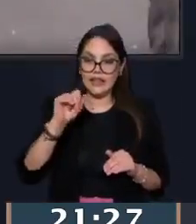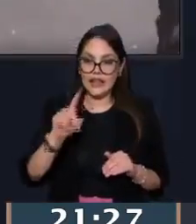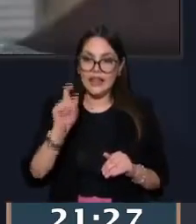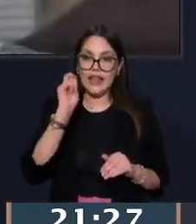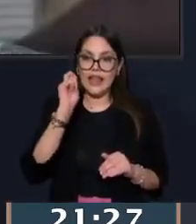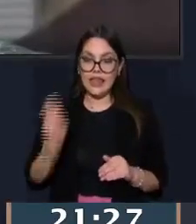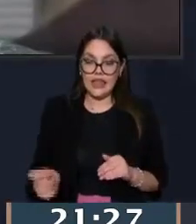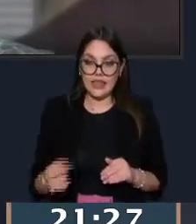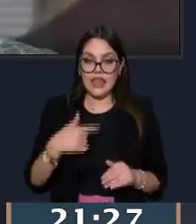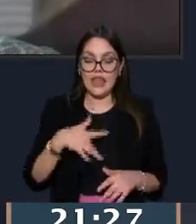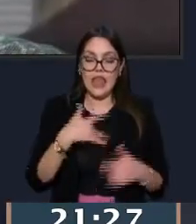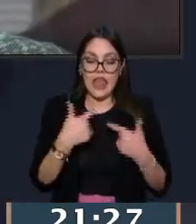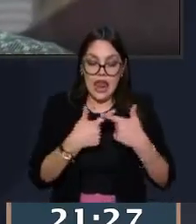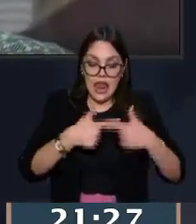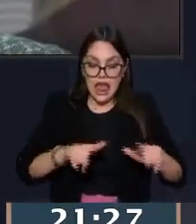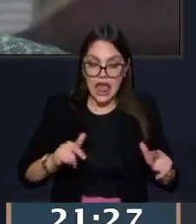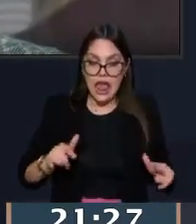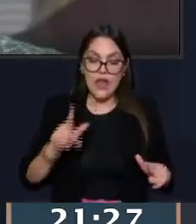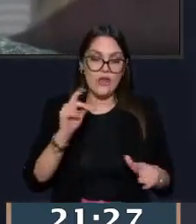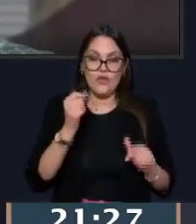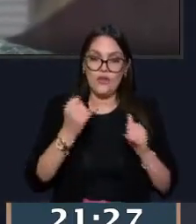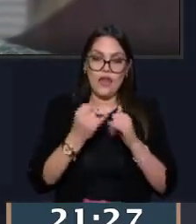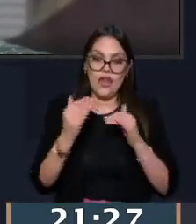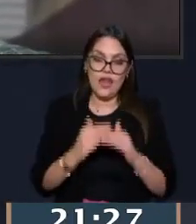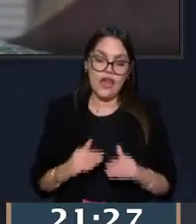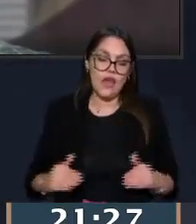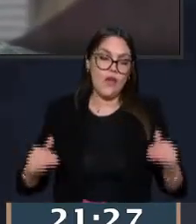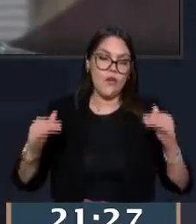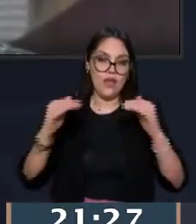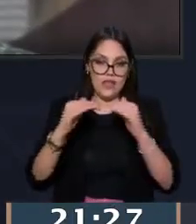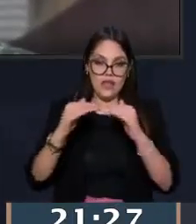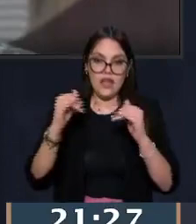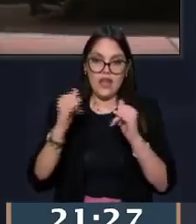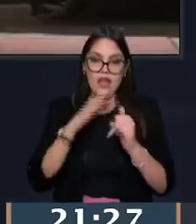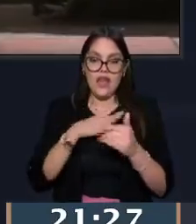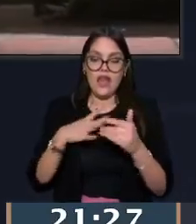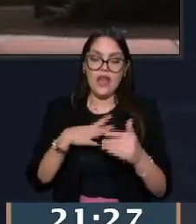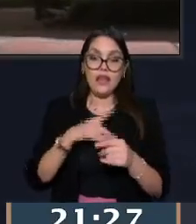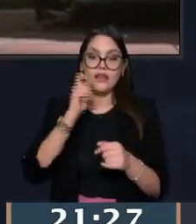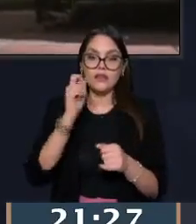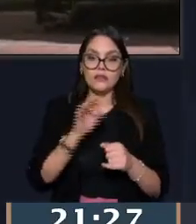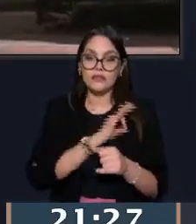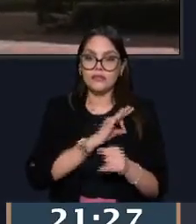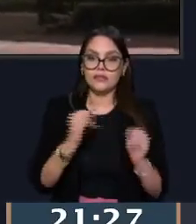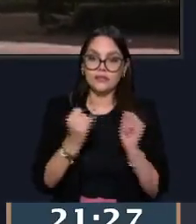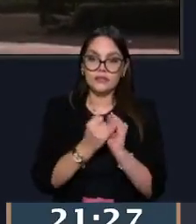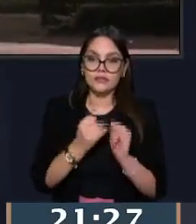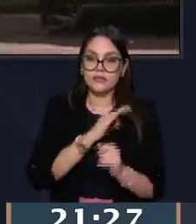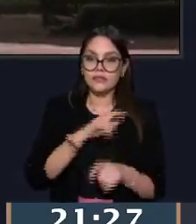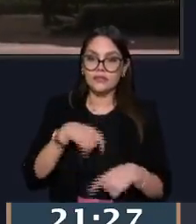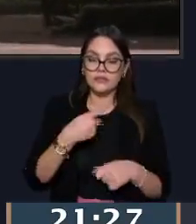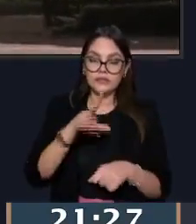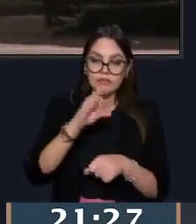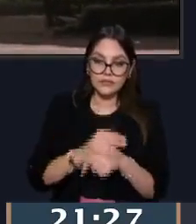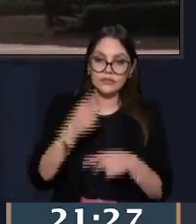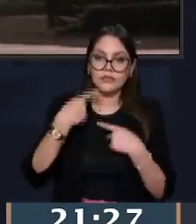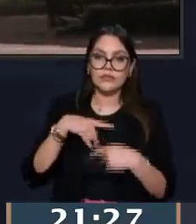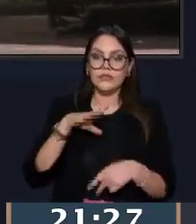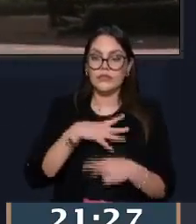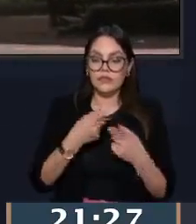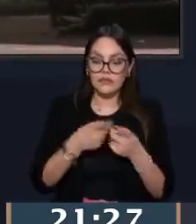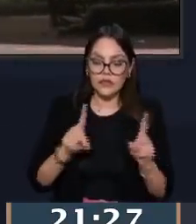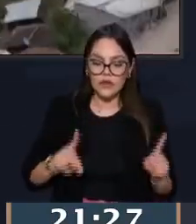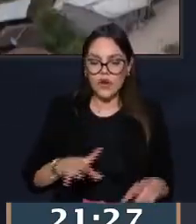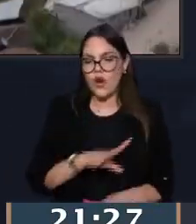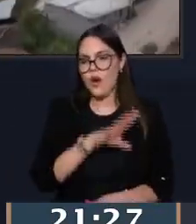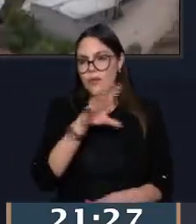esa igualdad hay diferencias y que para que esas diferencias puedan minorizarse en el sentido de permitir que la gente tenga un desarrollo